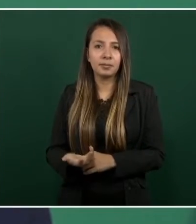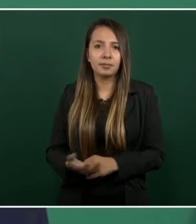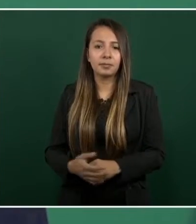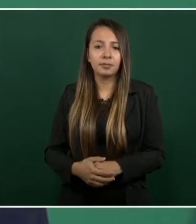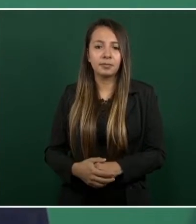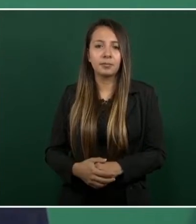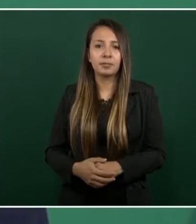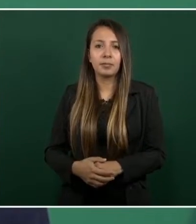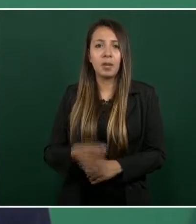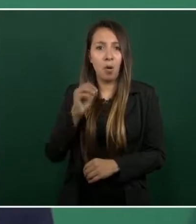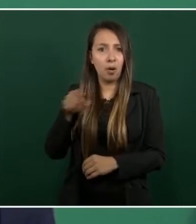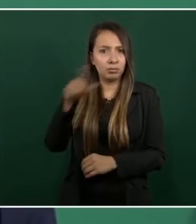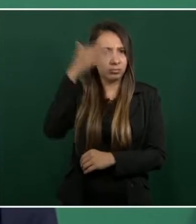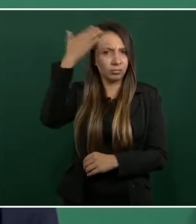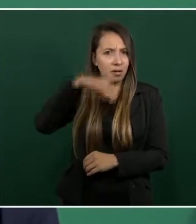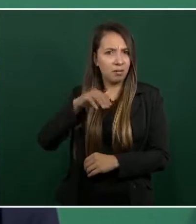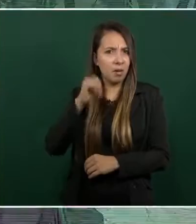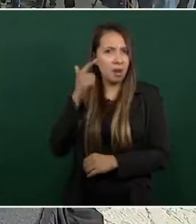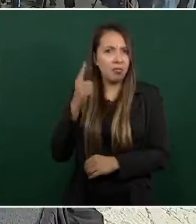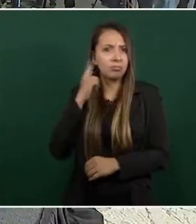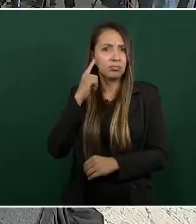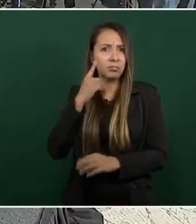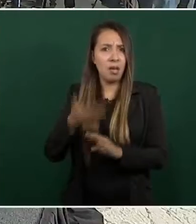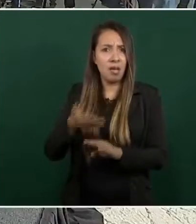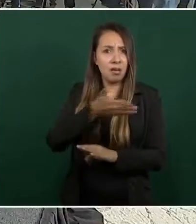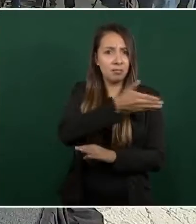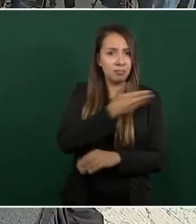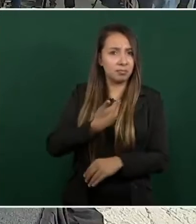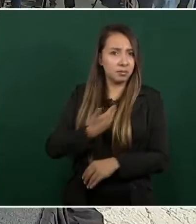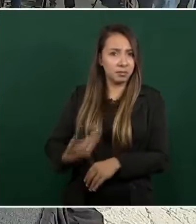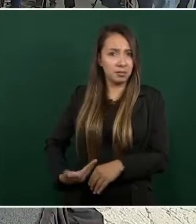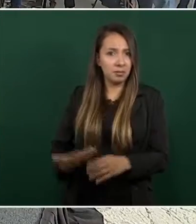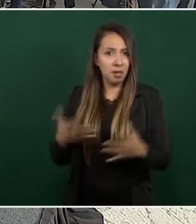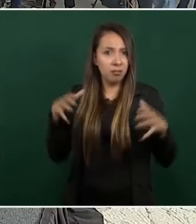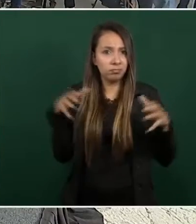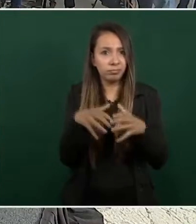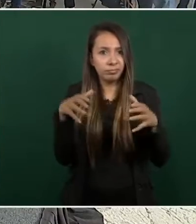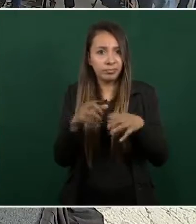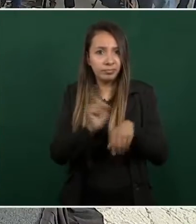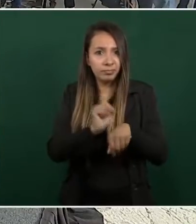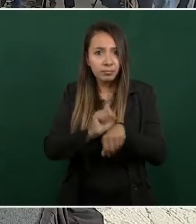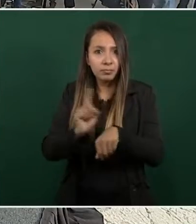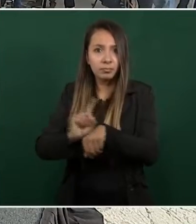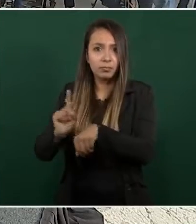¿O saben ustedes de algún presidente que hacía eso?